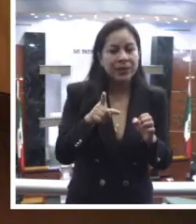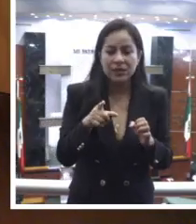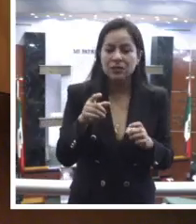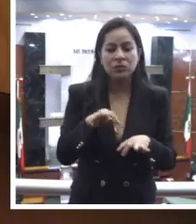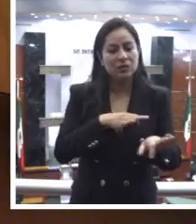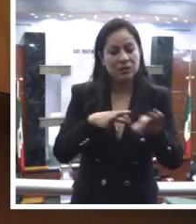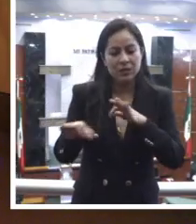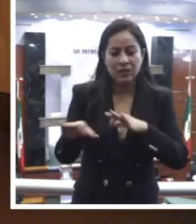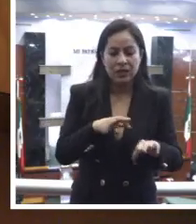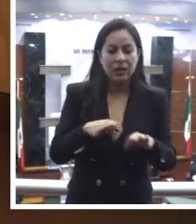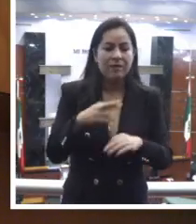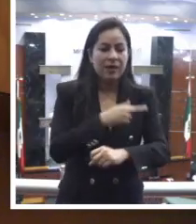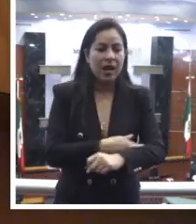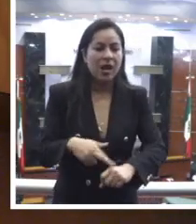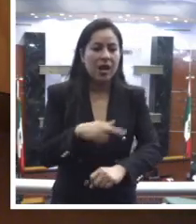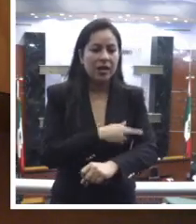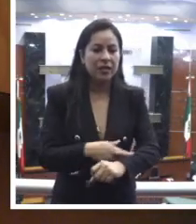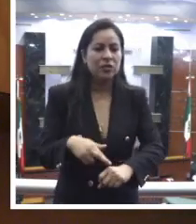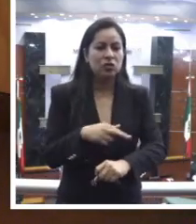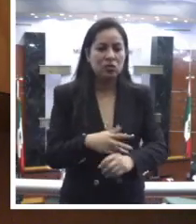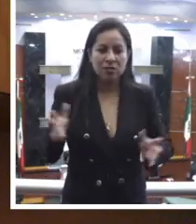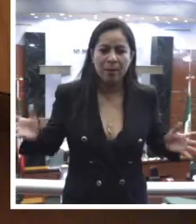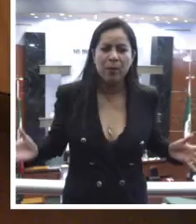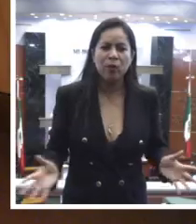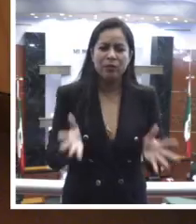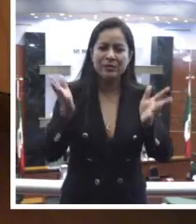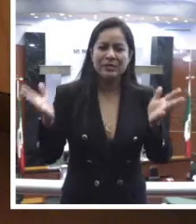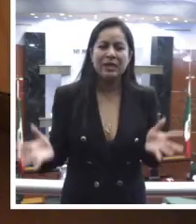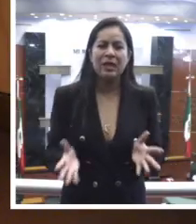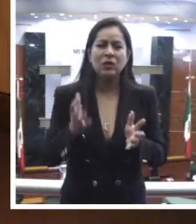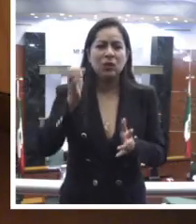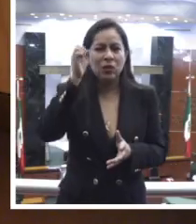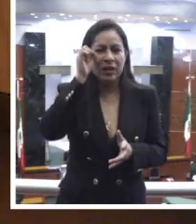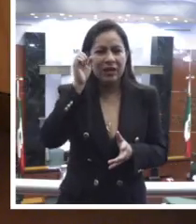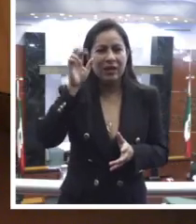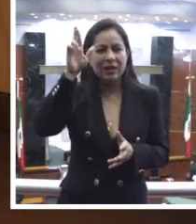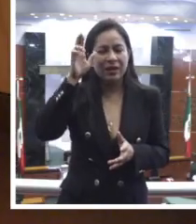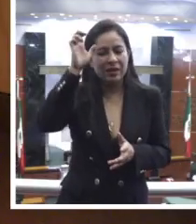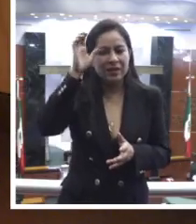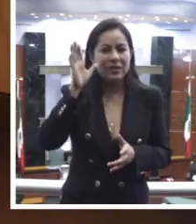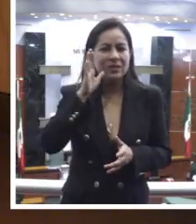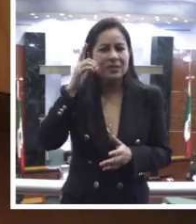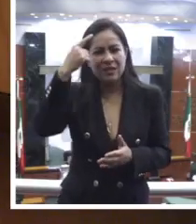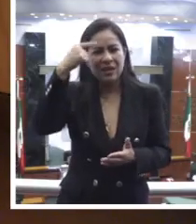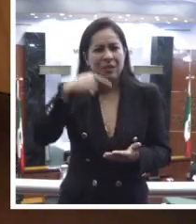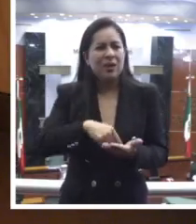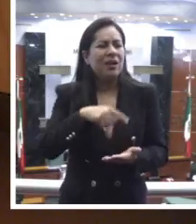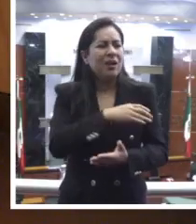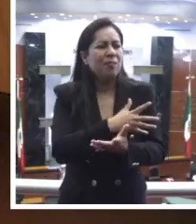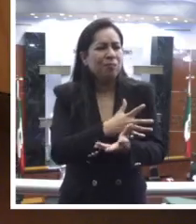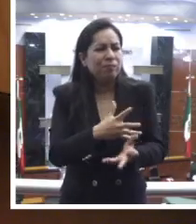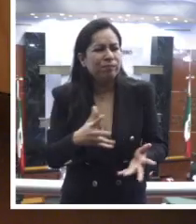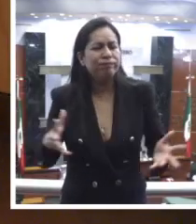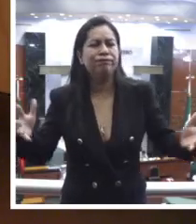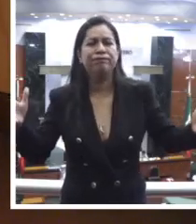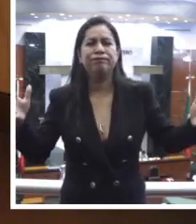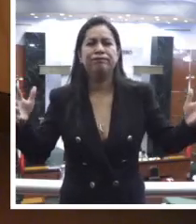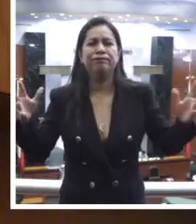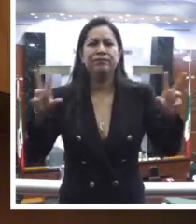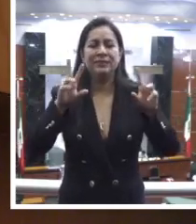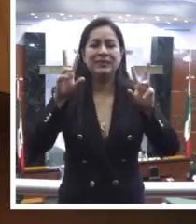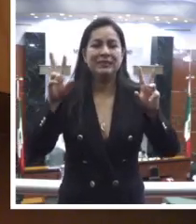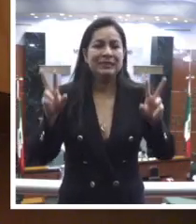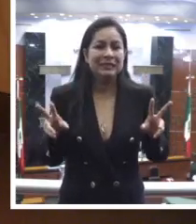está trabajando en la gestión, está impulsando la maestra Evelyn Salgado la gestión para ampliar el tema